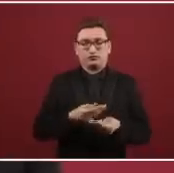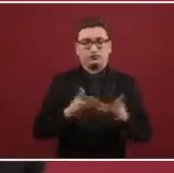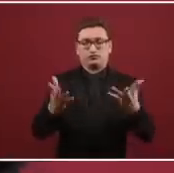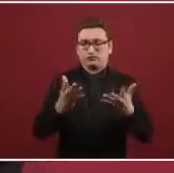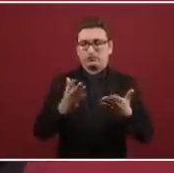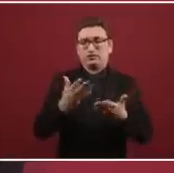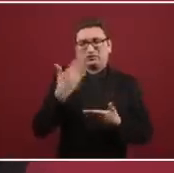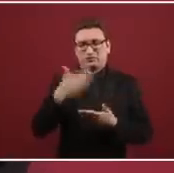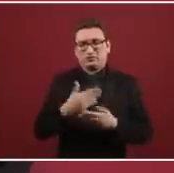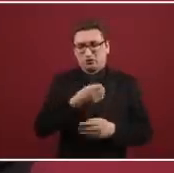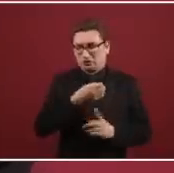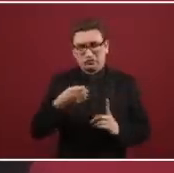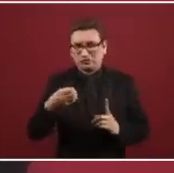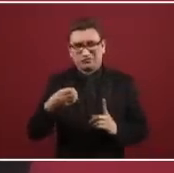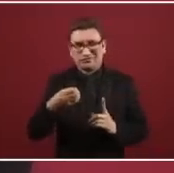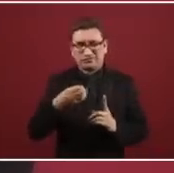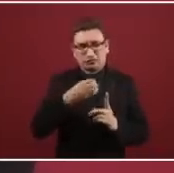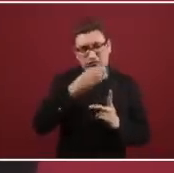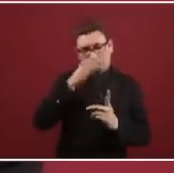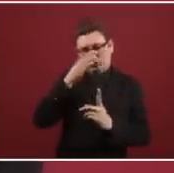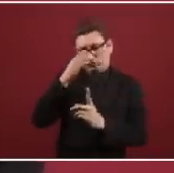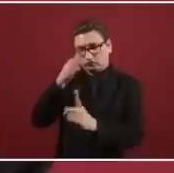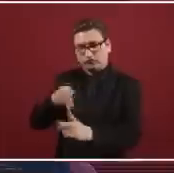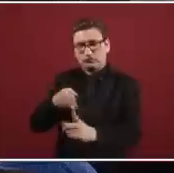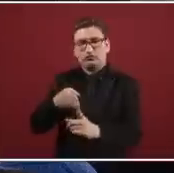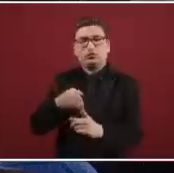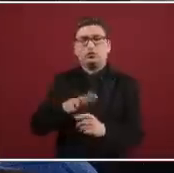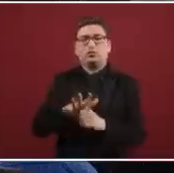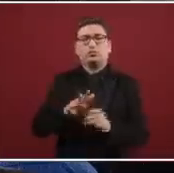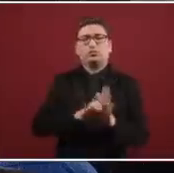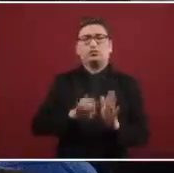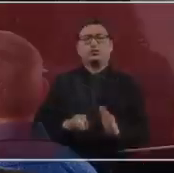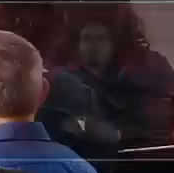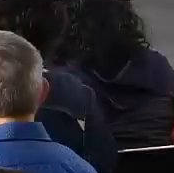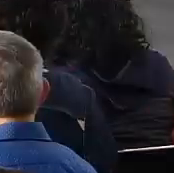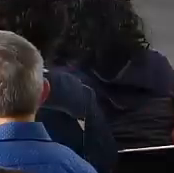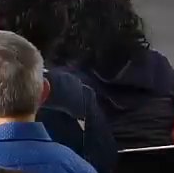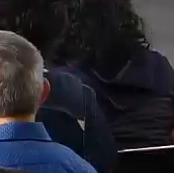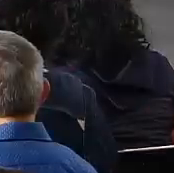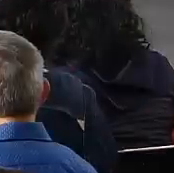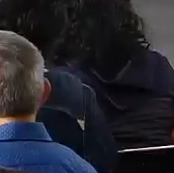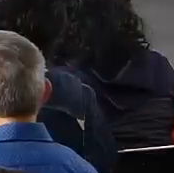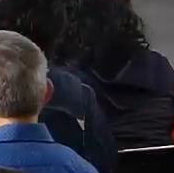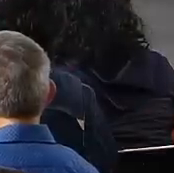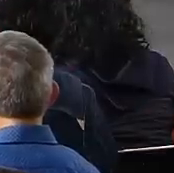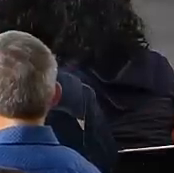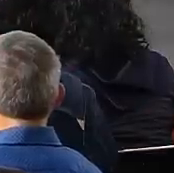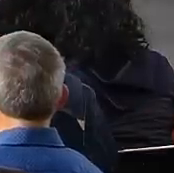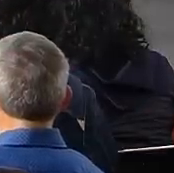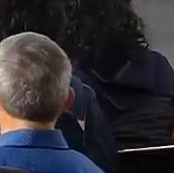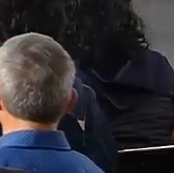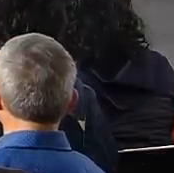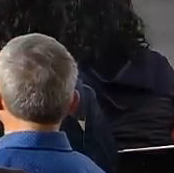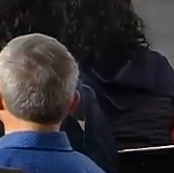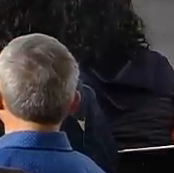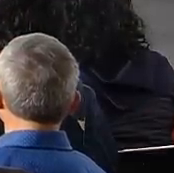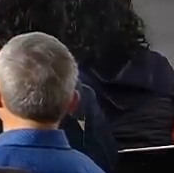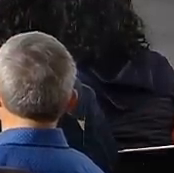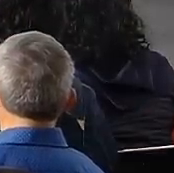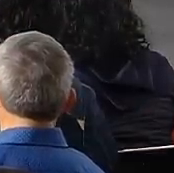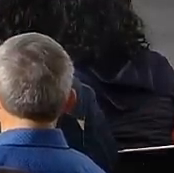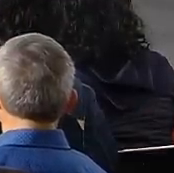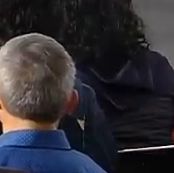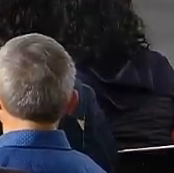desarticulada y enfocando, por ejemplo, lo del crecimiento. Sí, era